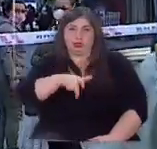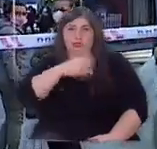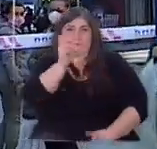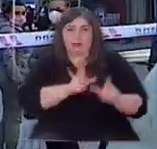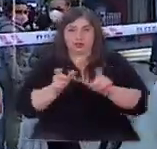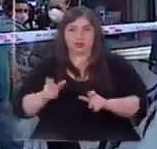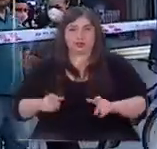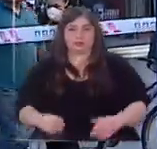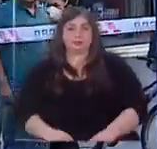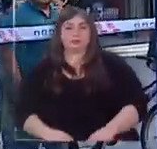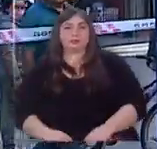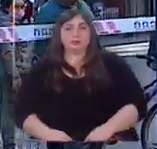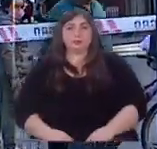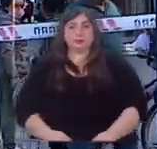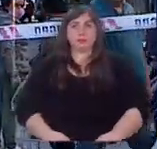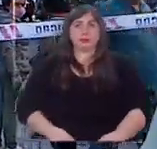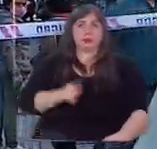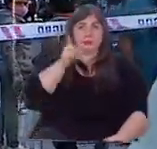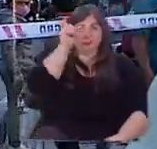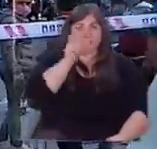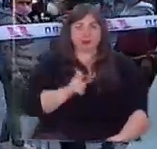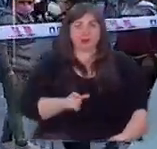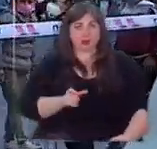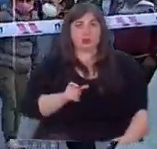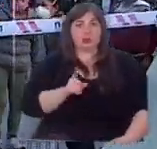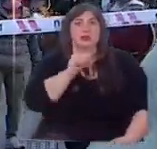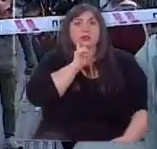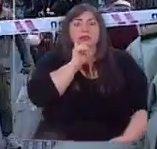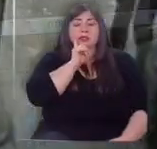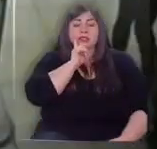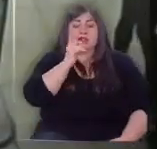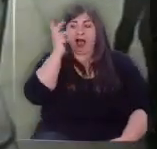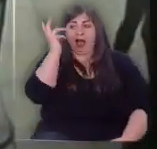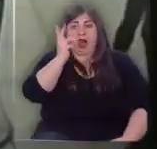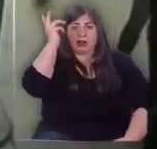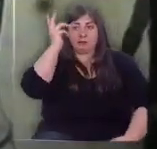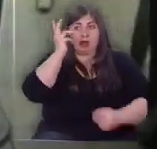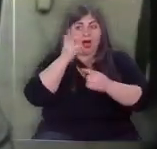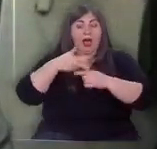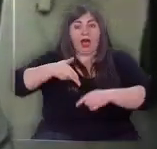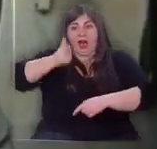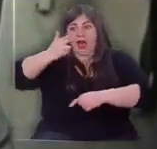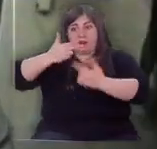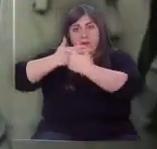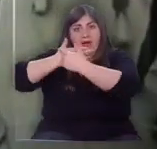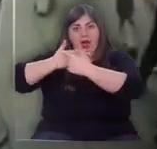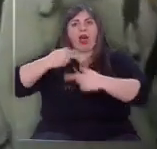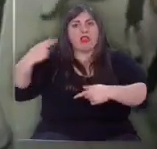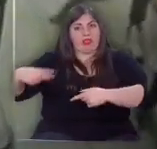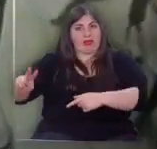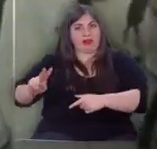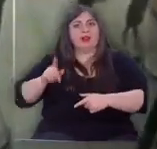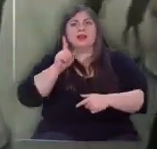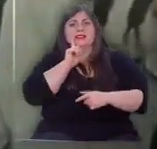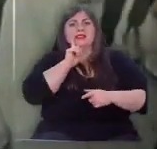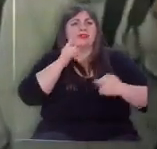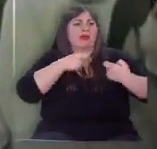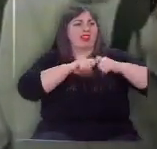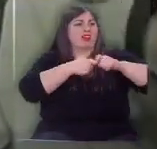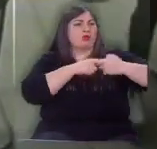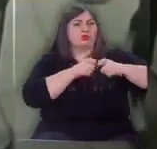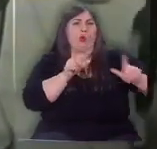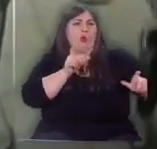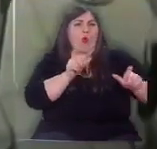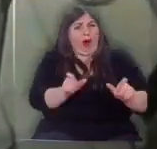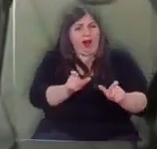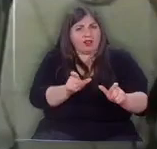Ingresa un individuo premunido de un armamento particular, una pistola, el cual mantiene una discusión con el